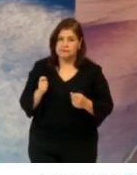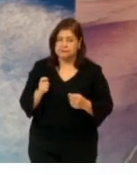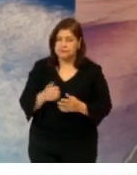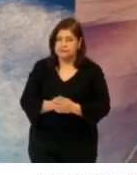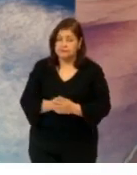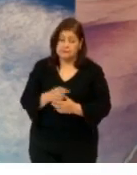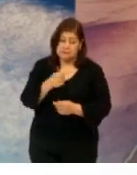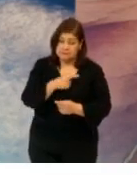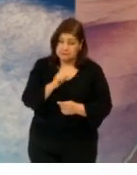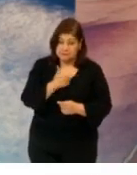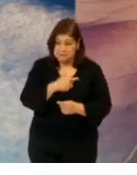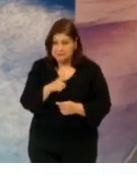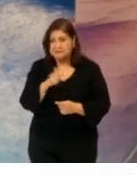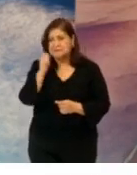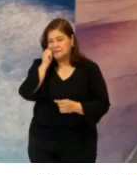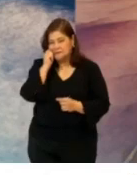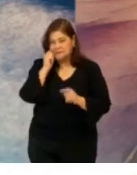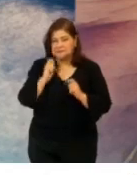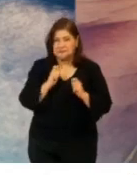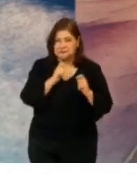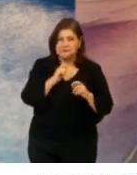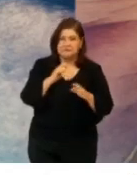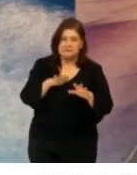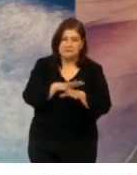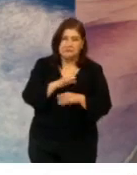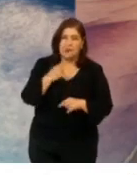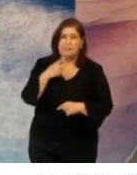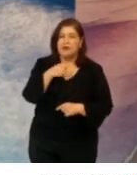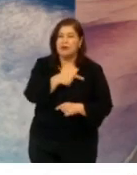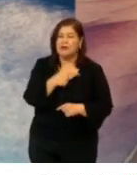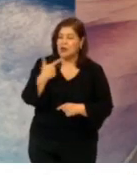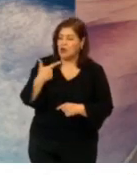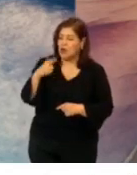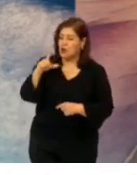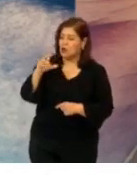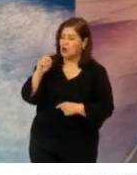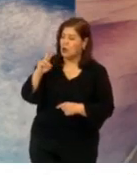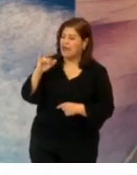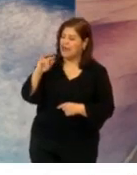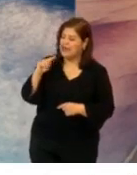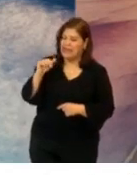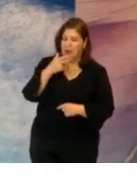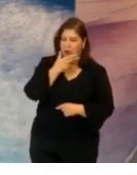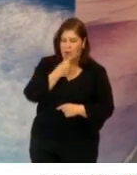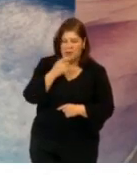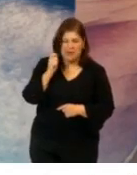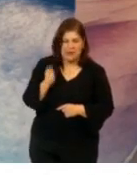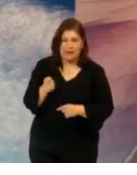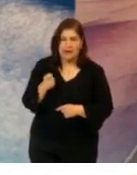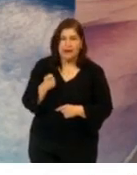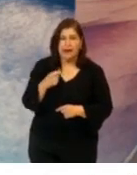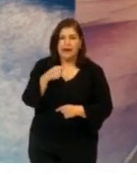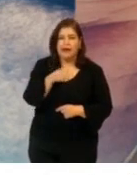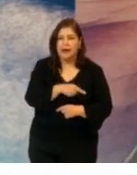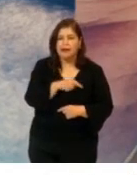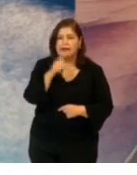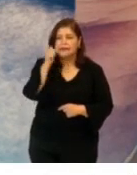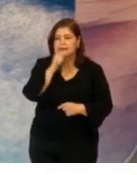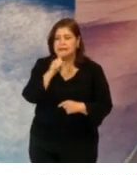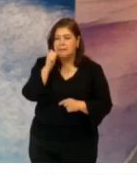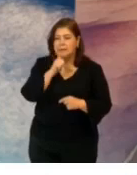lo puede cambiar ahora que tome el micrófono, pero es un hombre glorieta. Es decir, le ha tocado